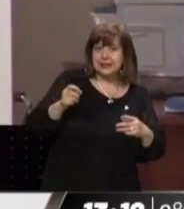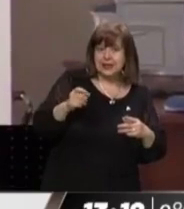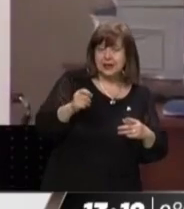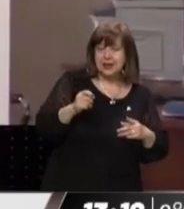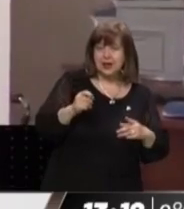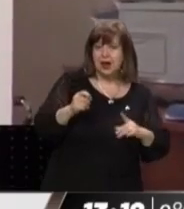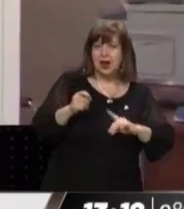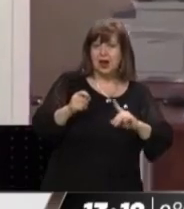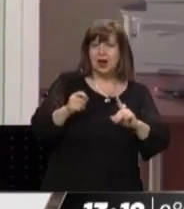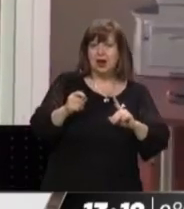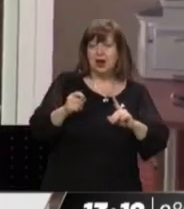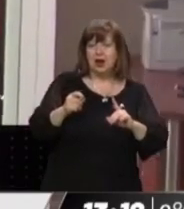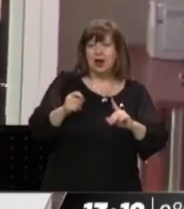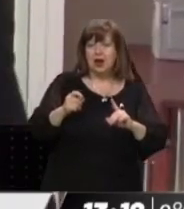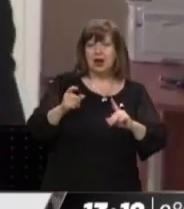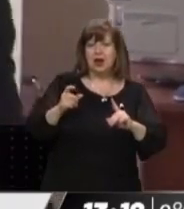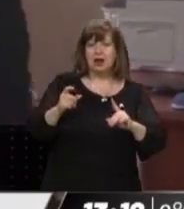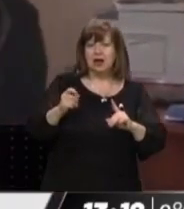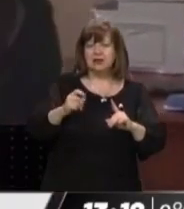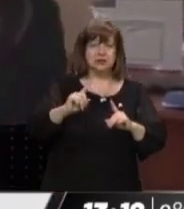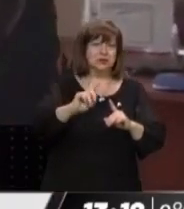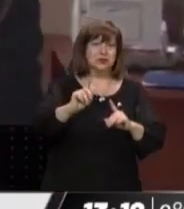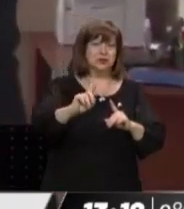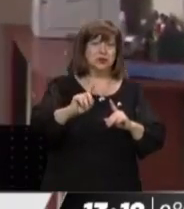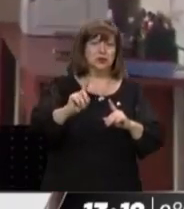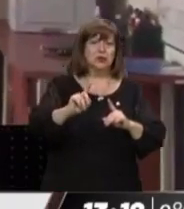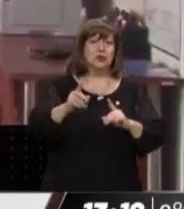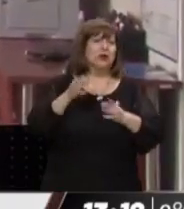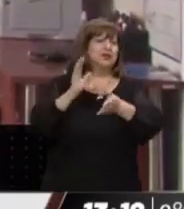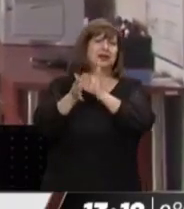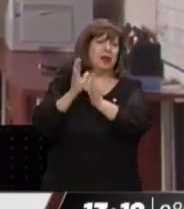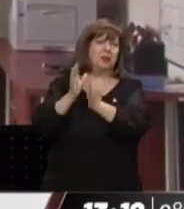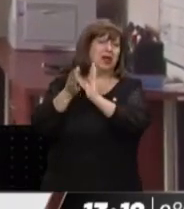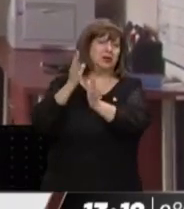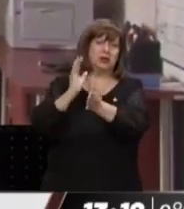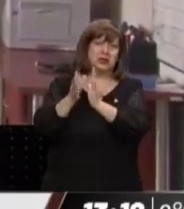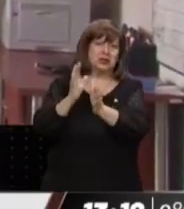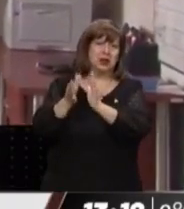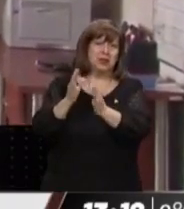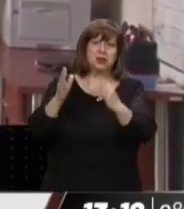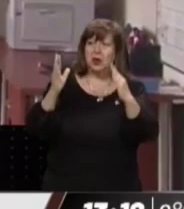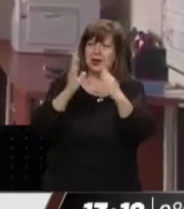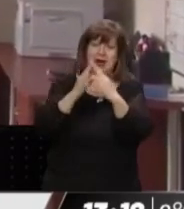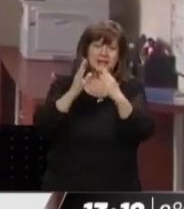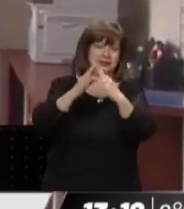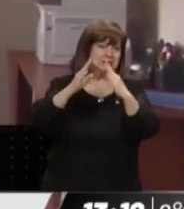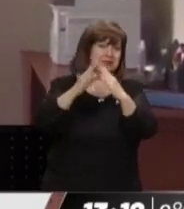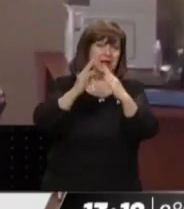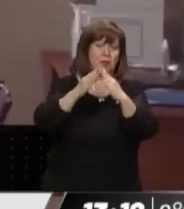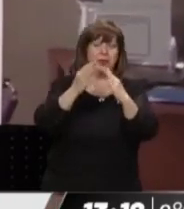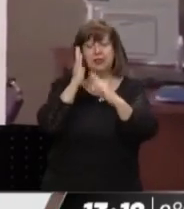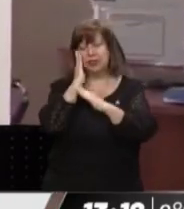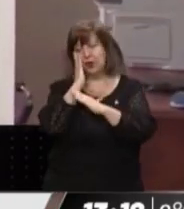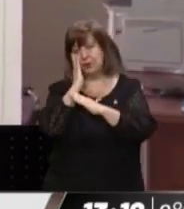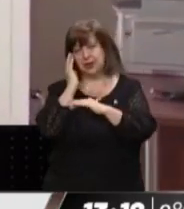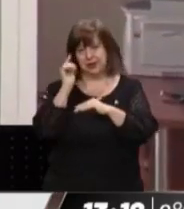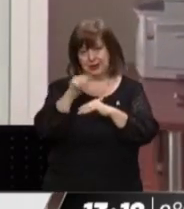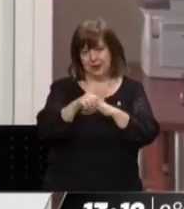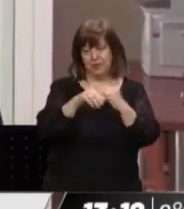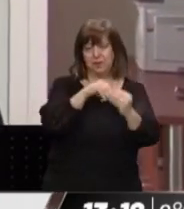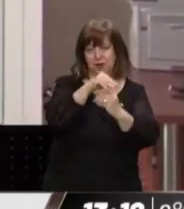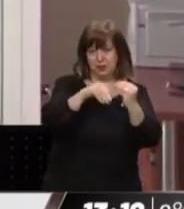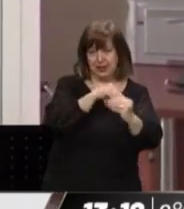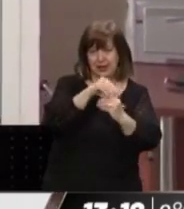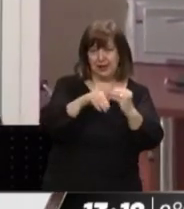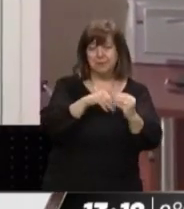eso. Cualquier Exactamente. enfermedad que necesite dejarte en el hospital mucho tiempo y la familia esté lejos, la casita la tienen. Exactamente, nosotros trabajamos con los